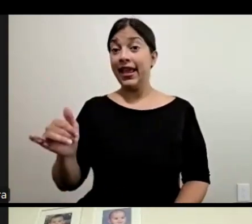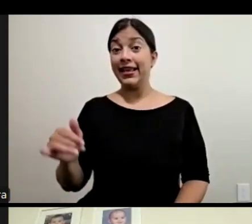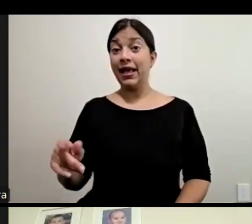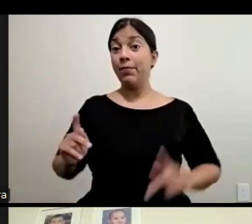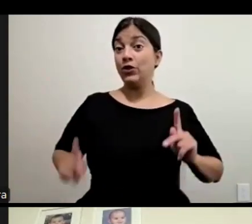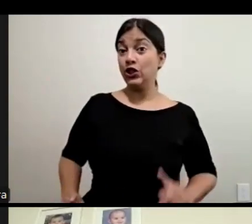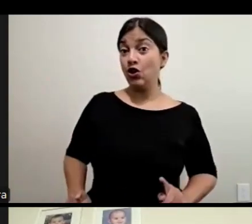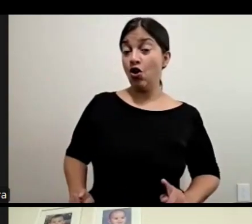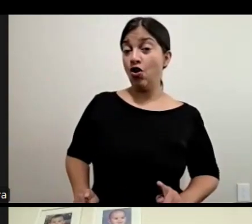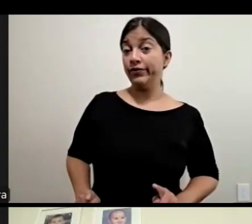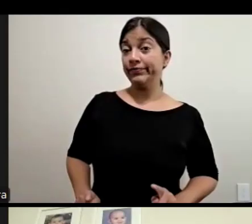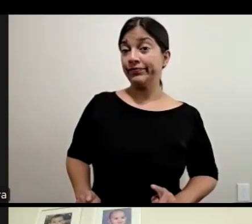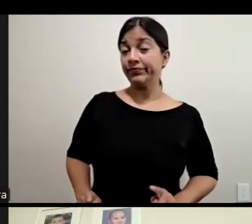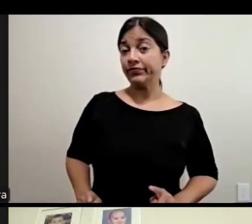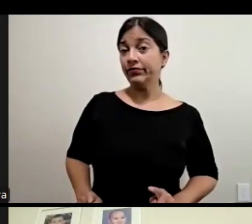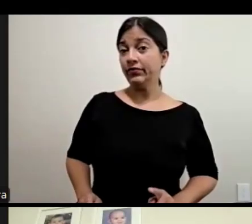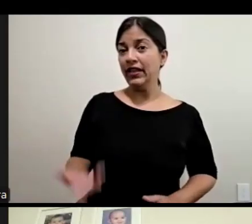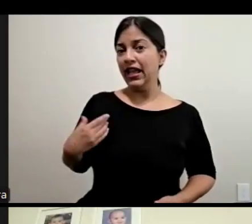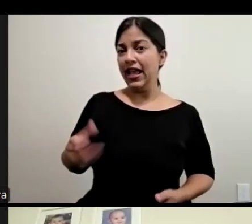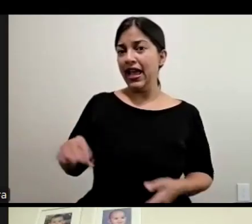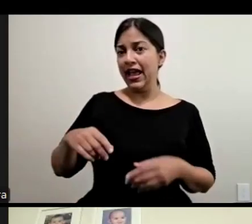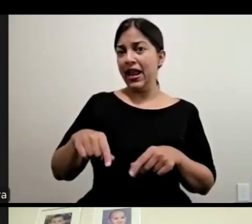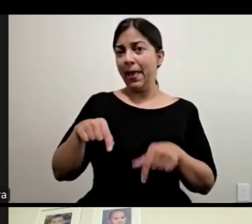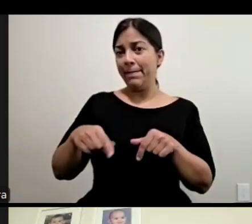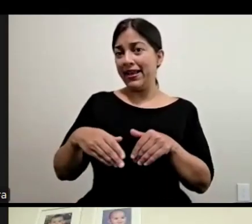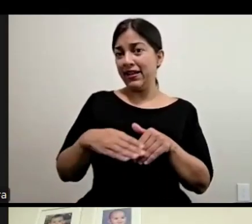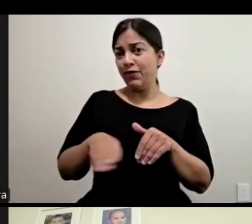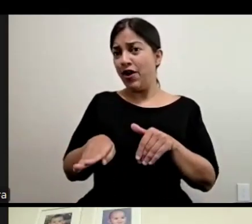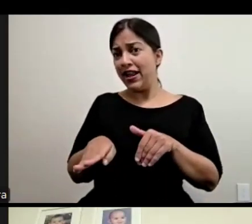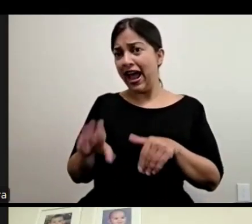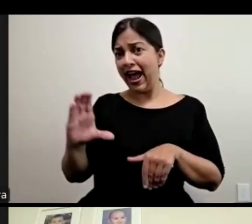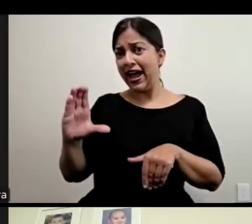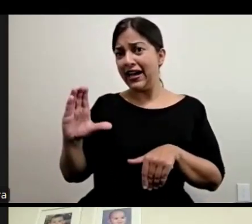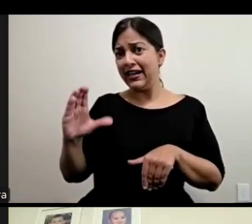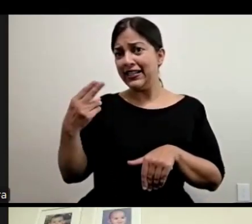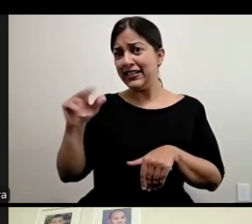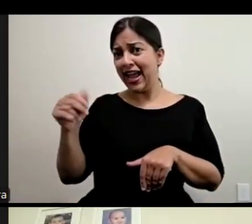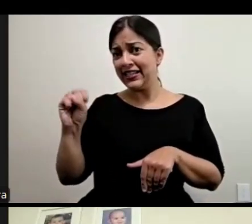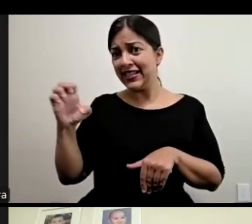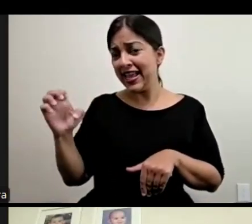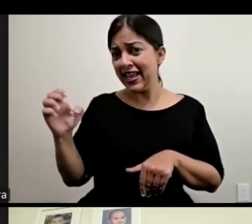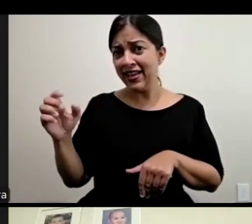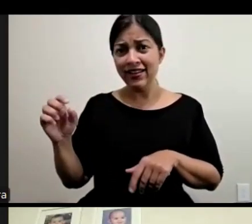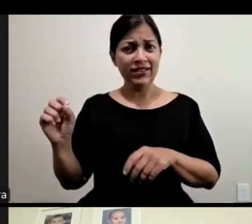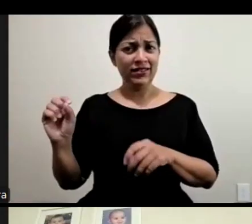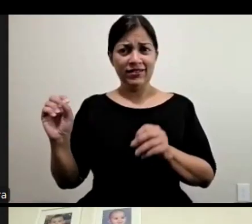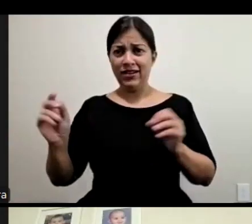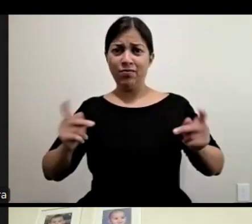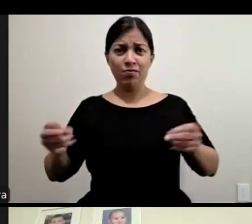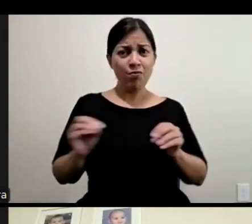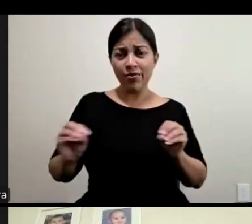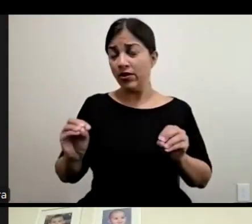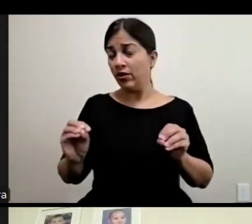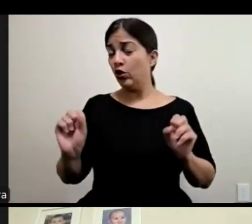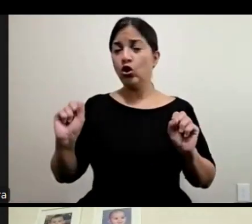hacia afuera, el demi-plié, el chassé, la postura, todo eso está ligado literalmente de esa época,